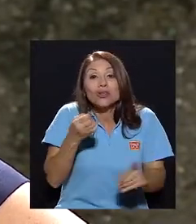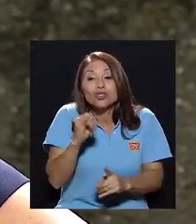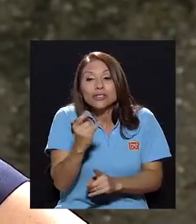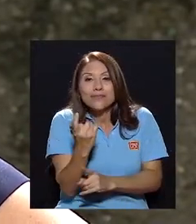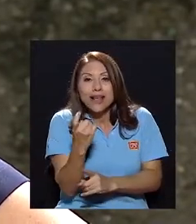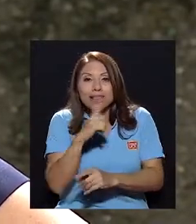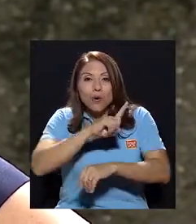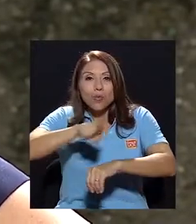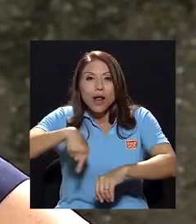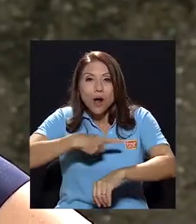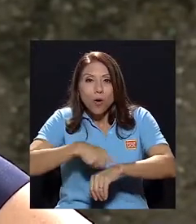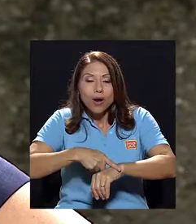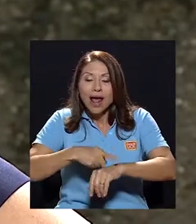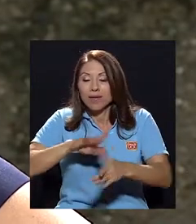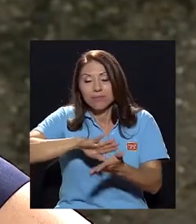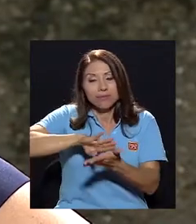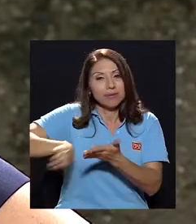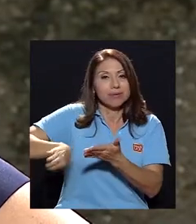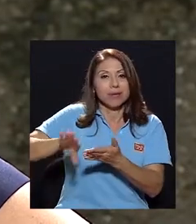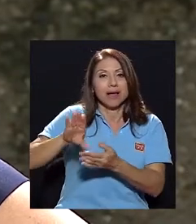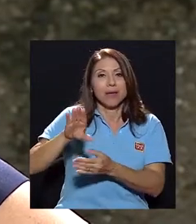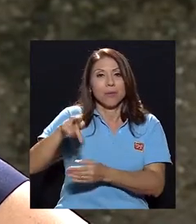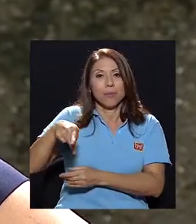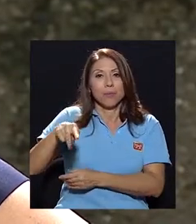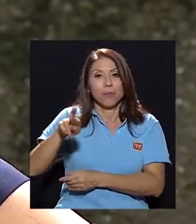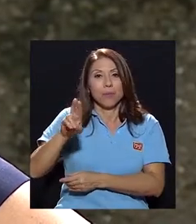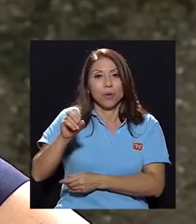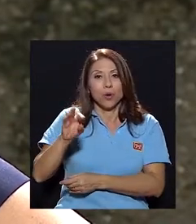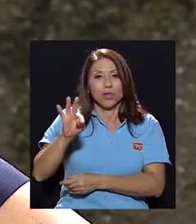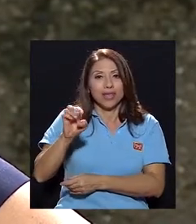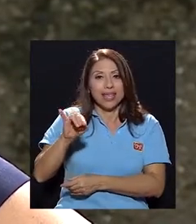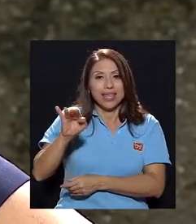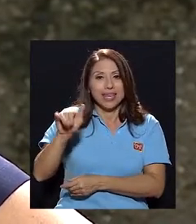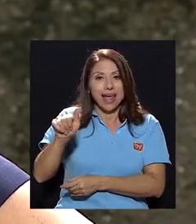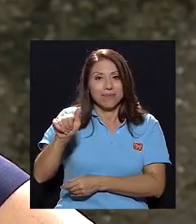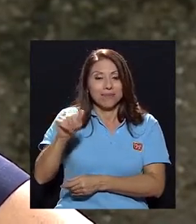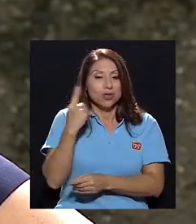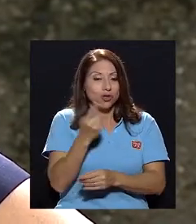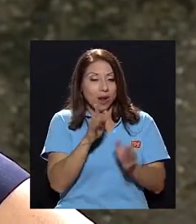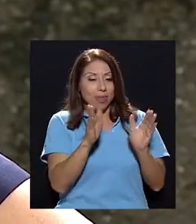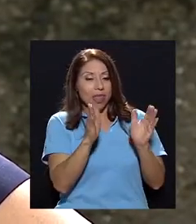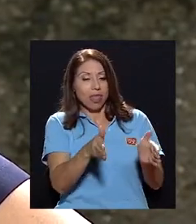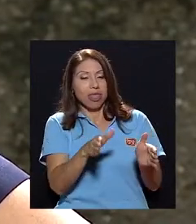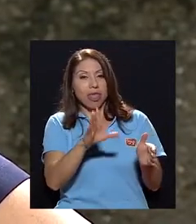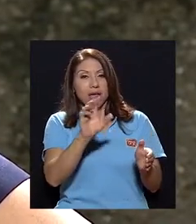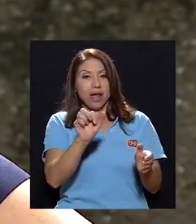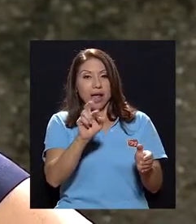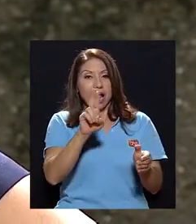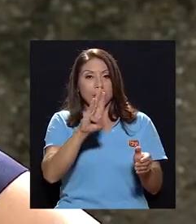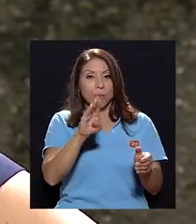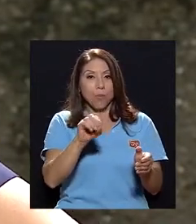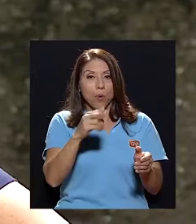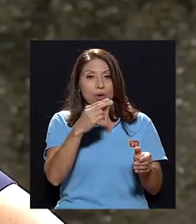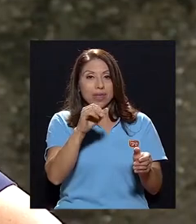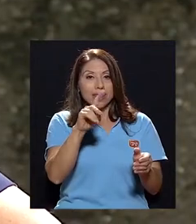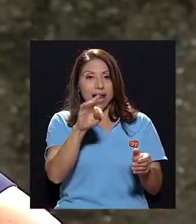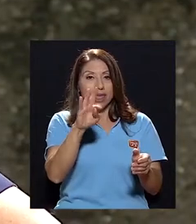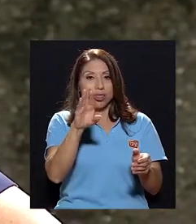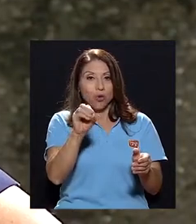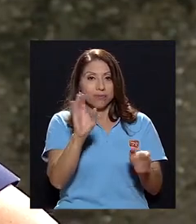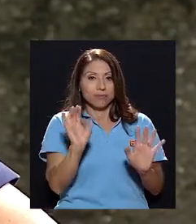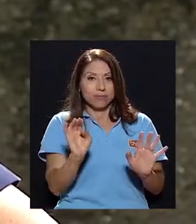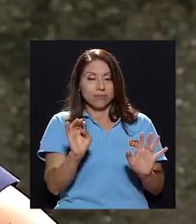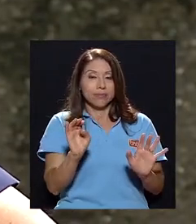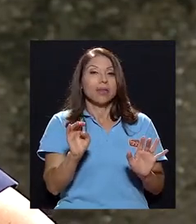lo que uno hace es como quitar la proteína y dejar el carbohidrato. Entonces, ya faltando una hora, uno lo que hace es que va bajando la cantidad de